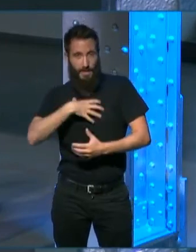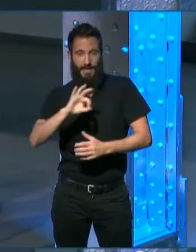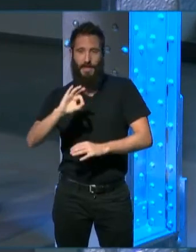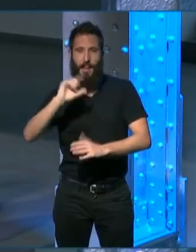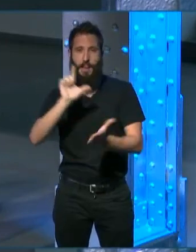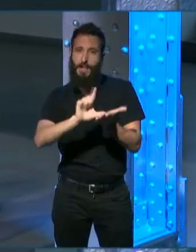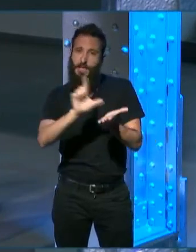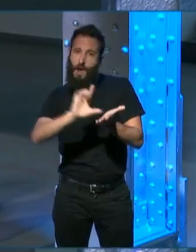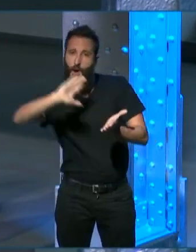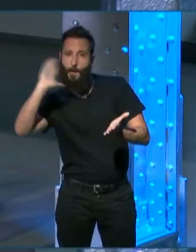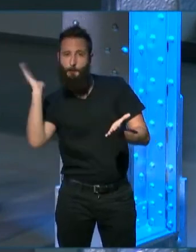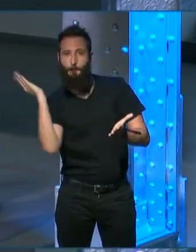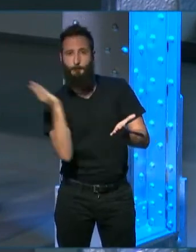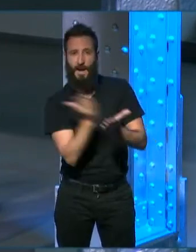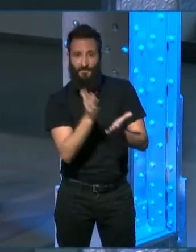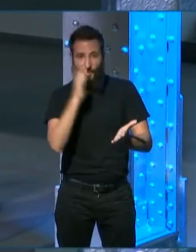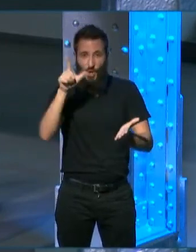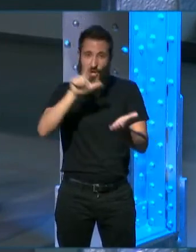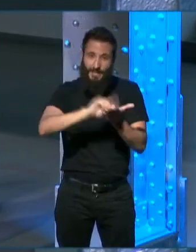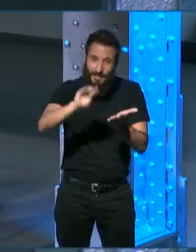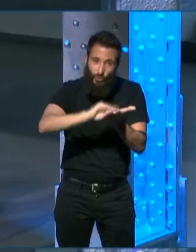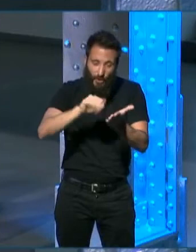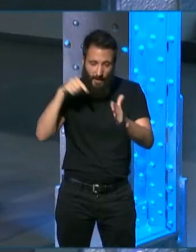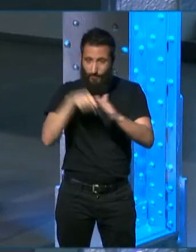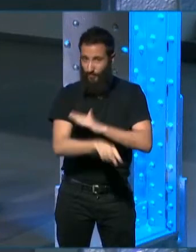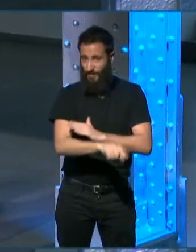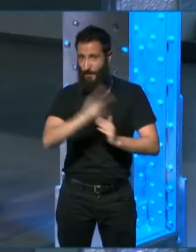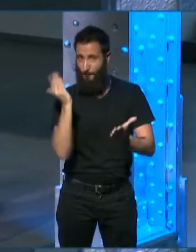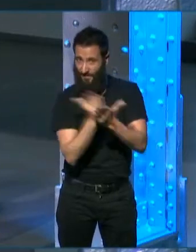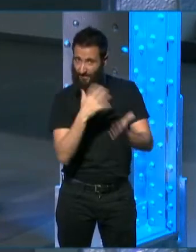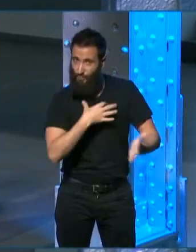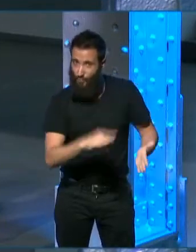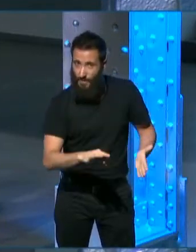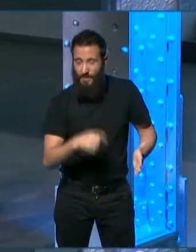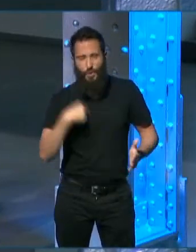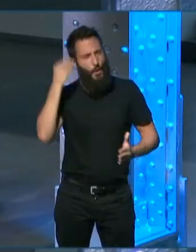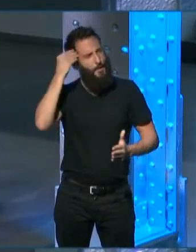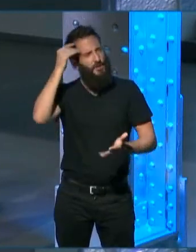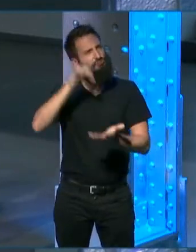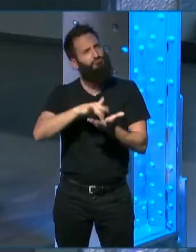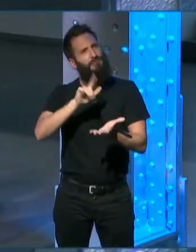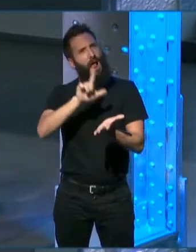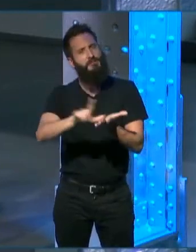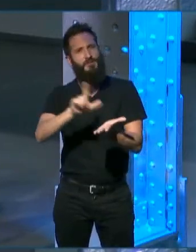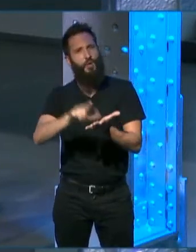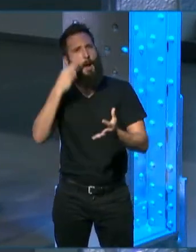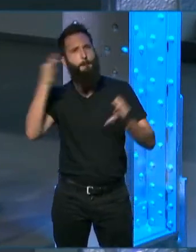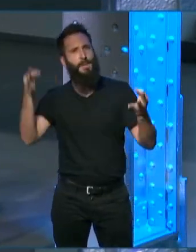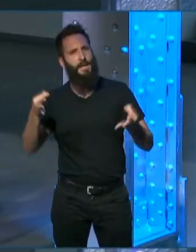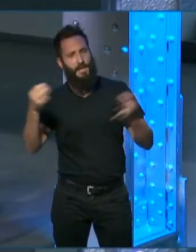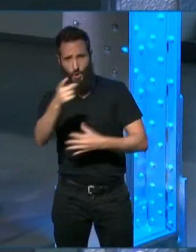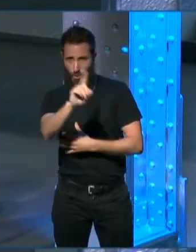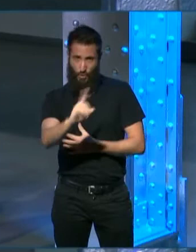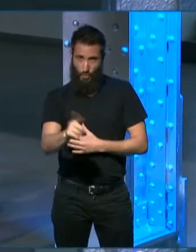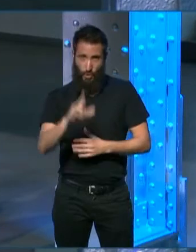afectan la profundidad de la escritura. Yo creo que no está en peligro la literatura y además en un